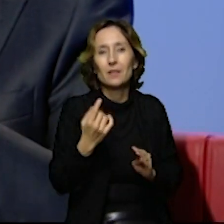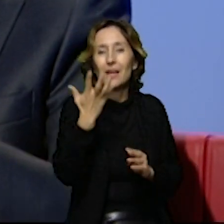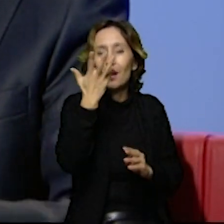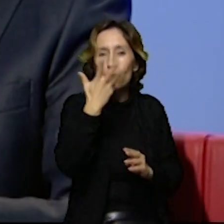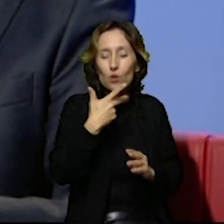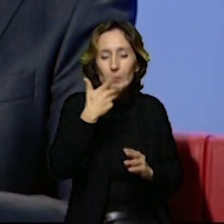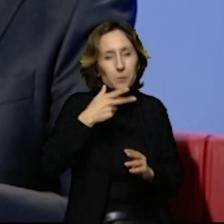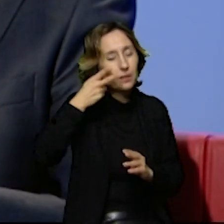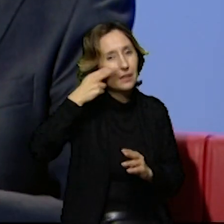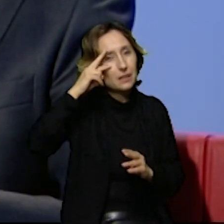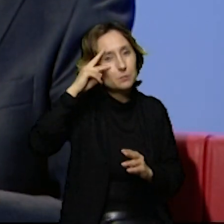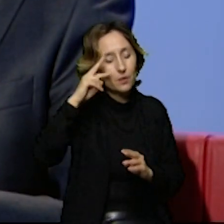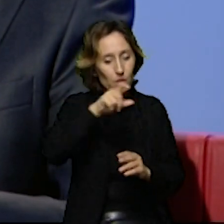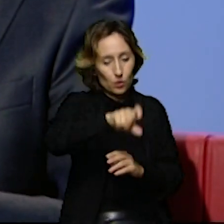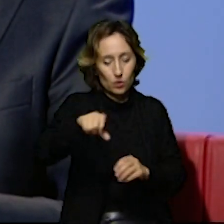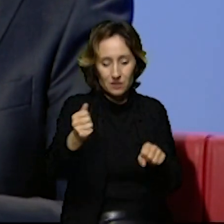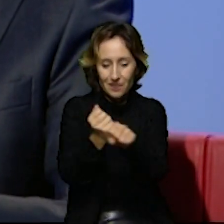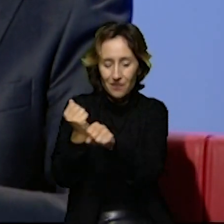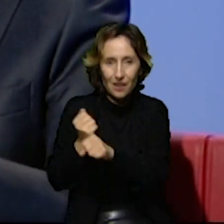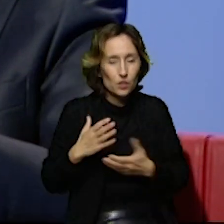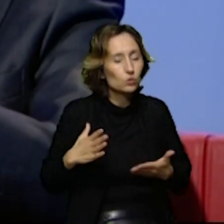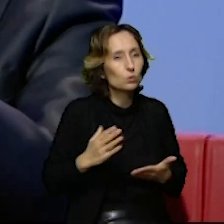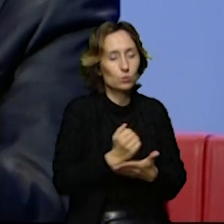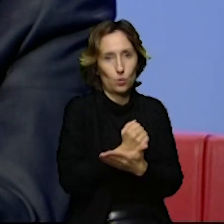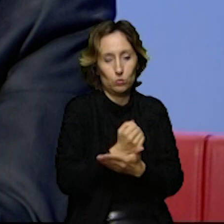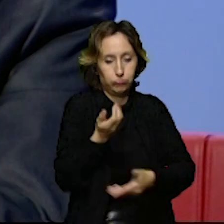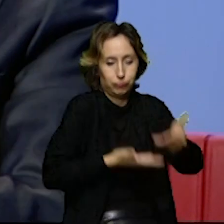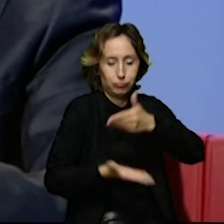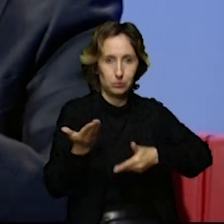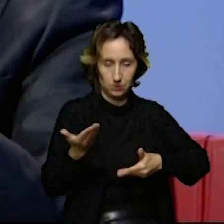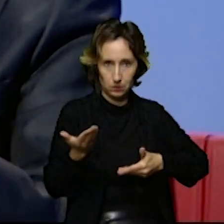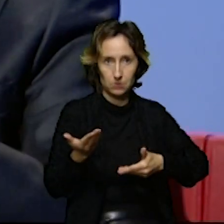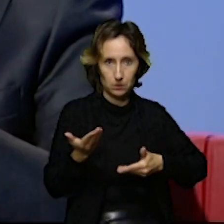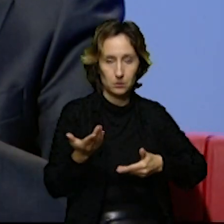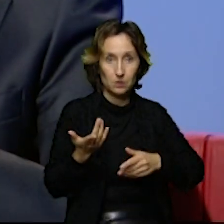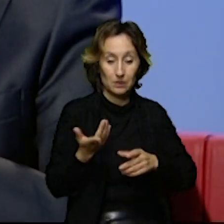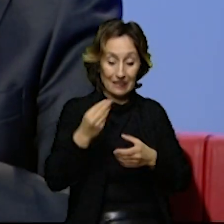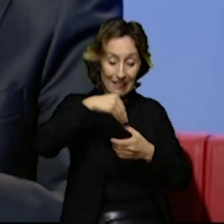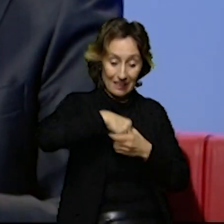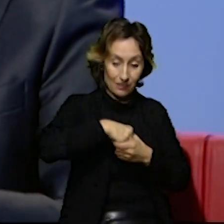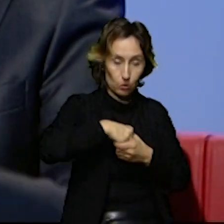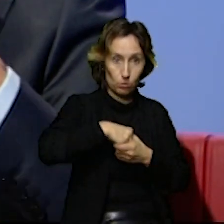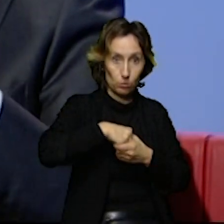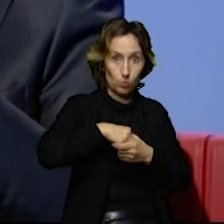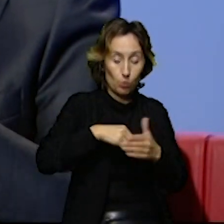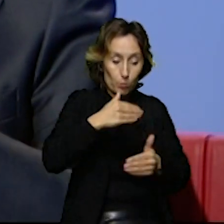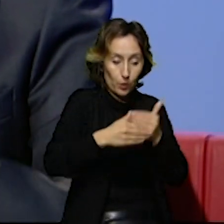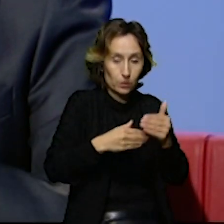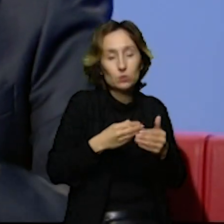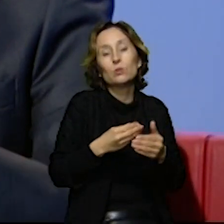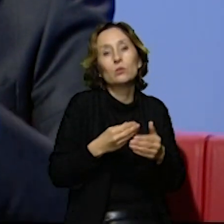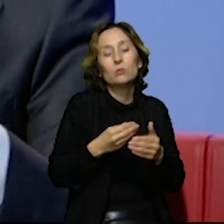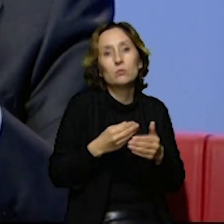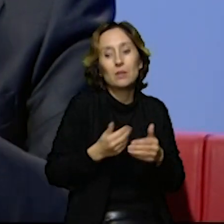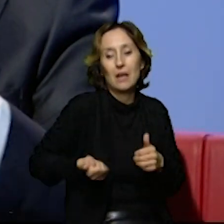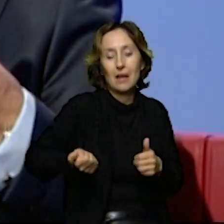de la experiencia de todos los trabajadores. Y hay que producir ese proceso interior para sacar partido